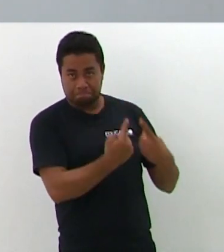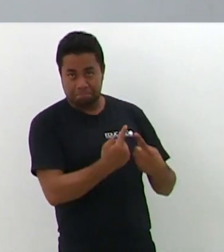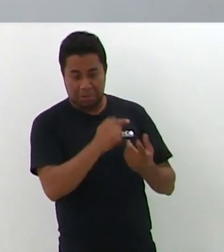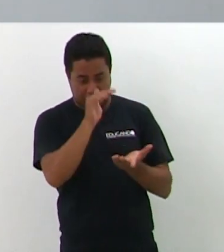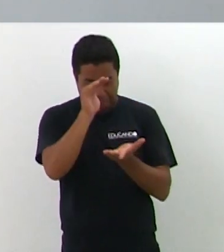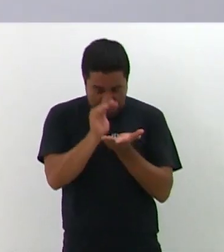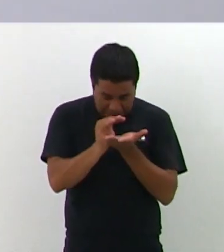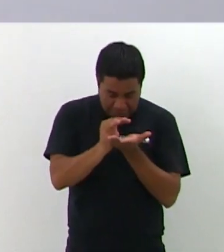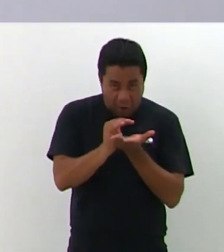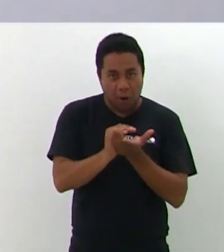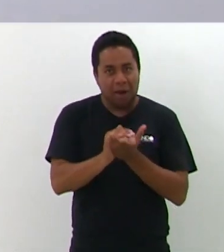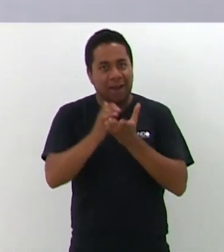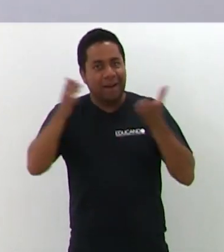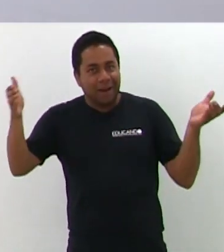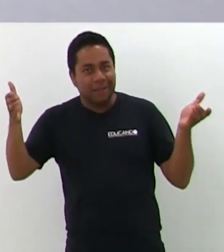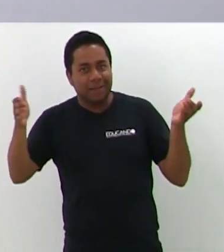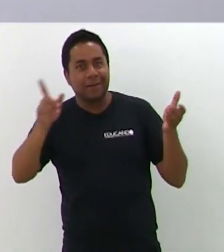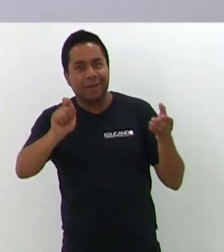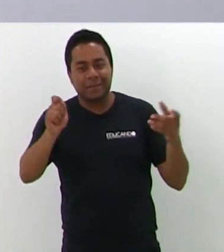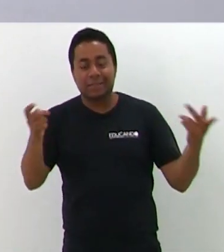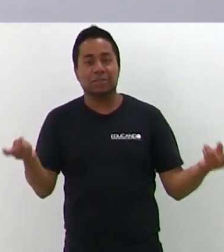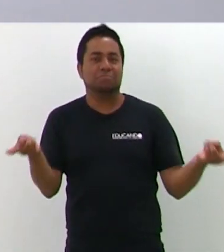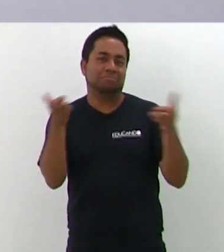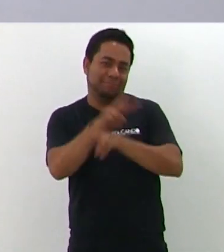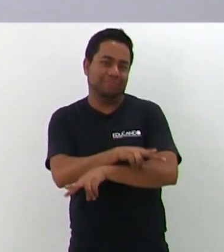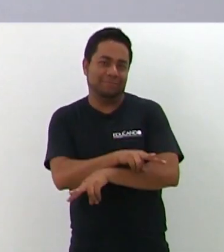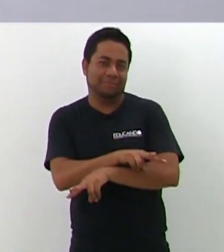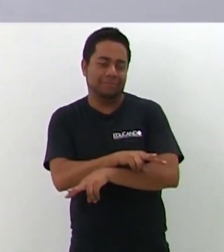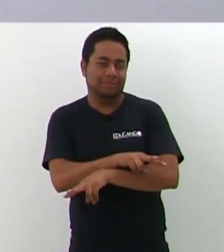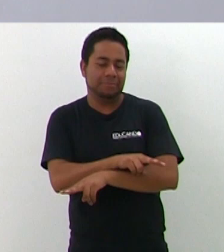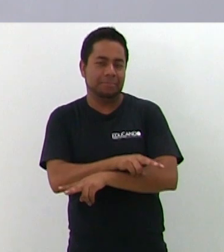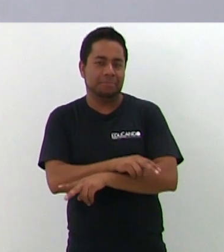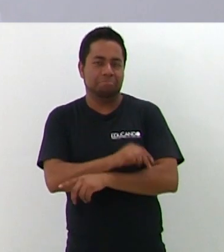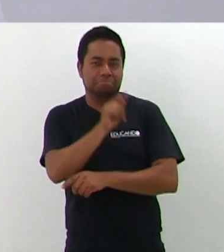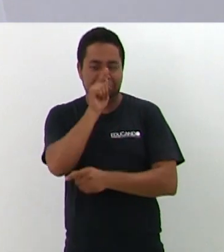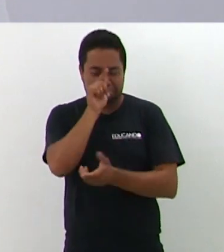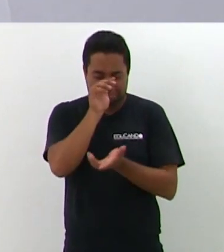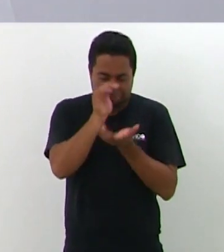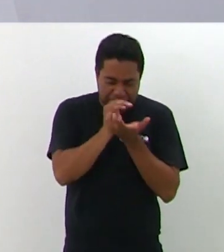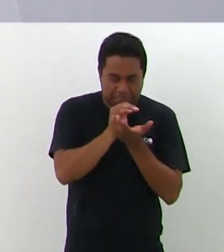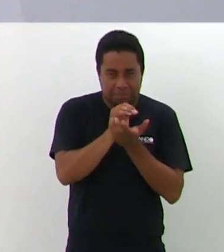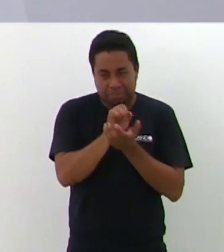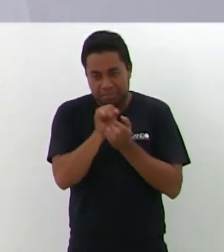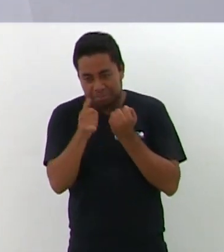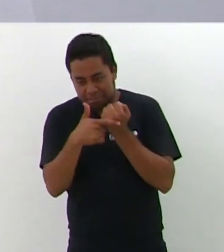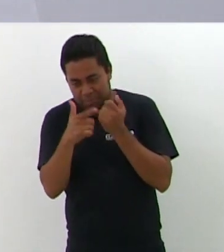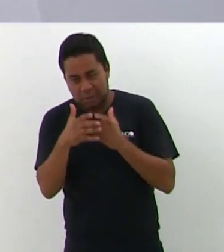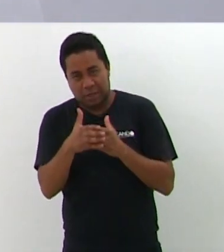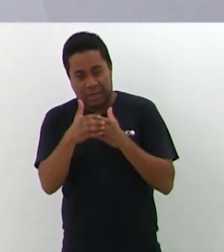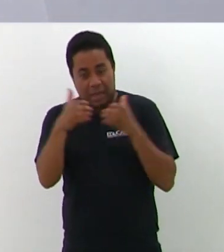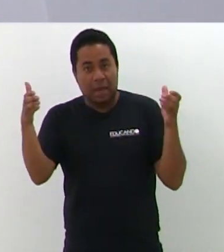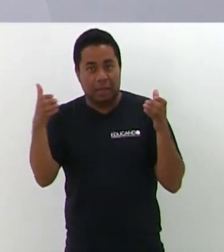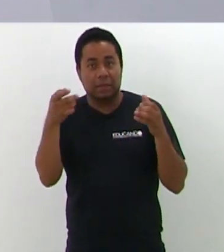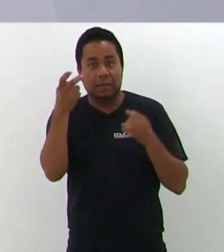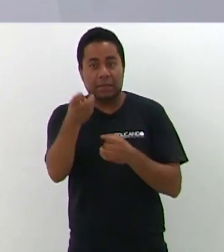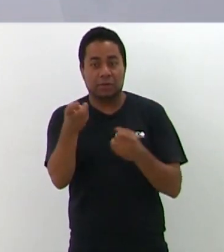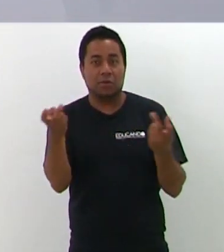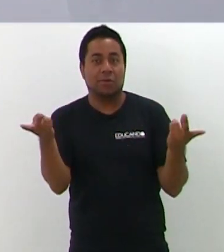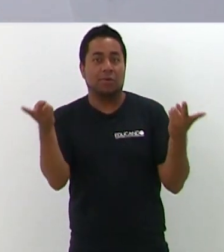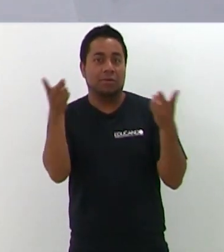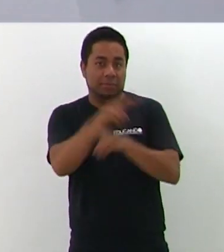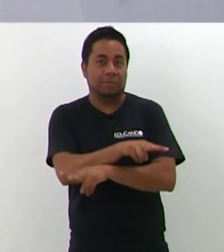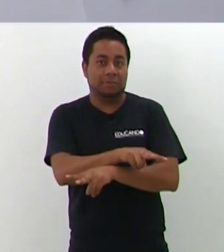Observamos, pequeño, grande. ¿Verdad? Cuando algo es pequeño y algo es muy grande. Son